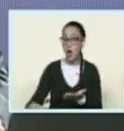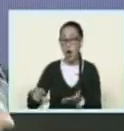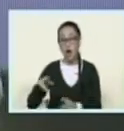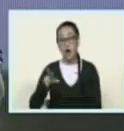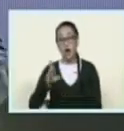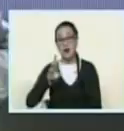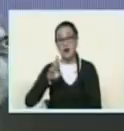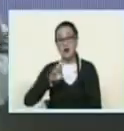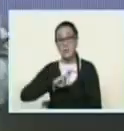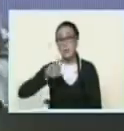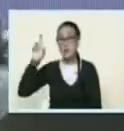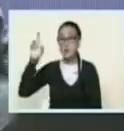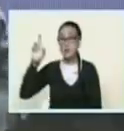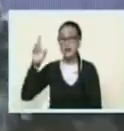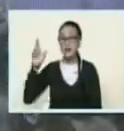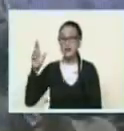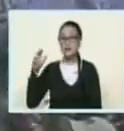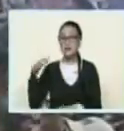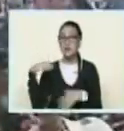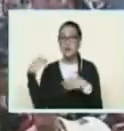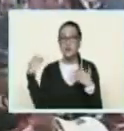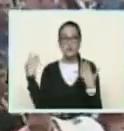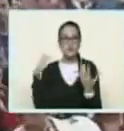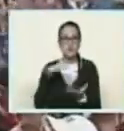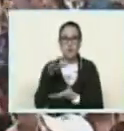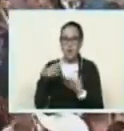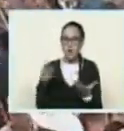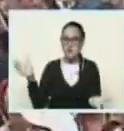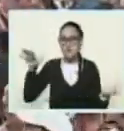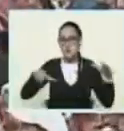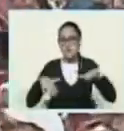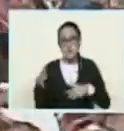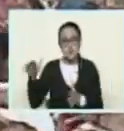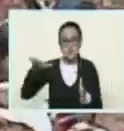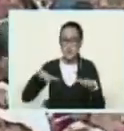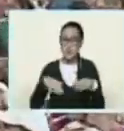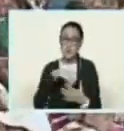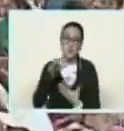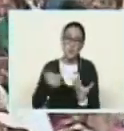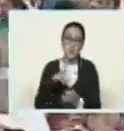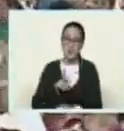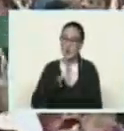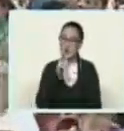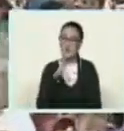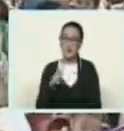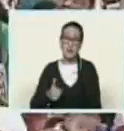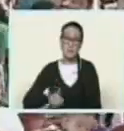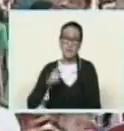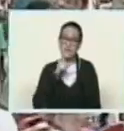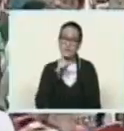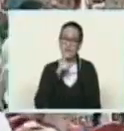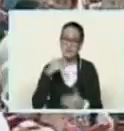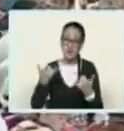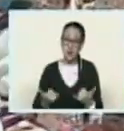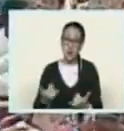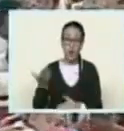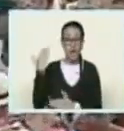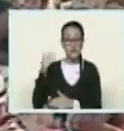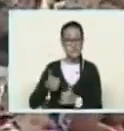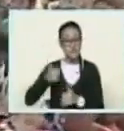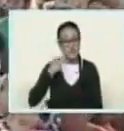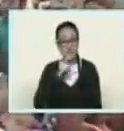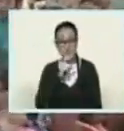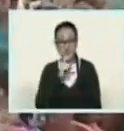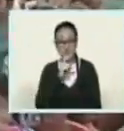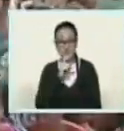República, la tormenta que atravesábamos los patriotas era mucho más compleja que la tormenta que hoy atravesamos.